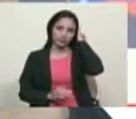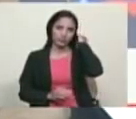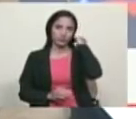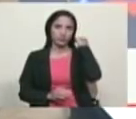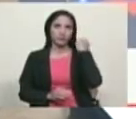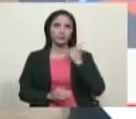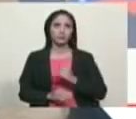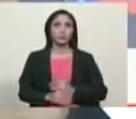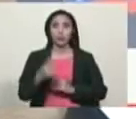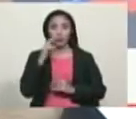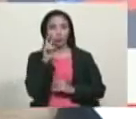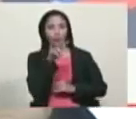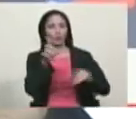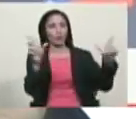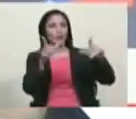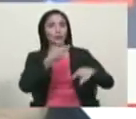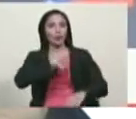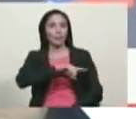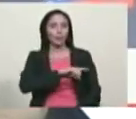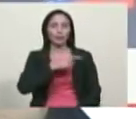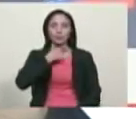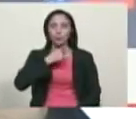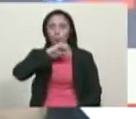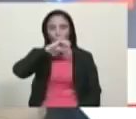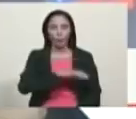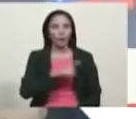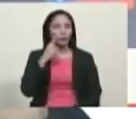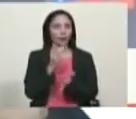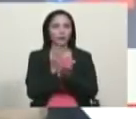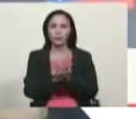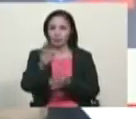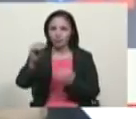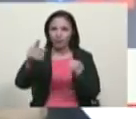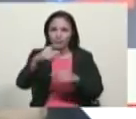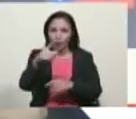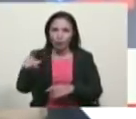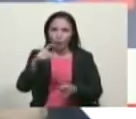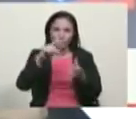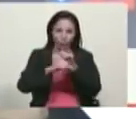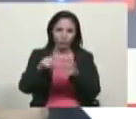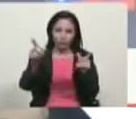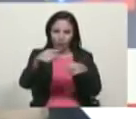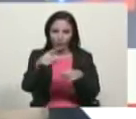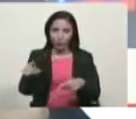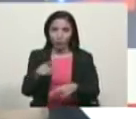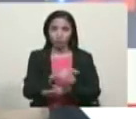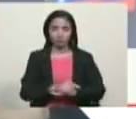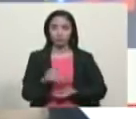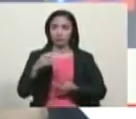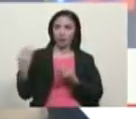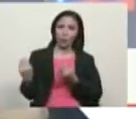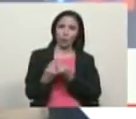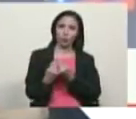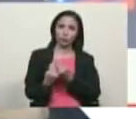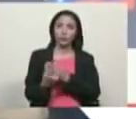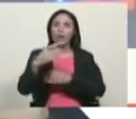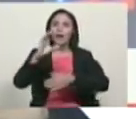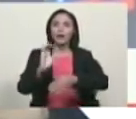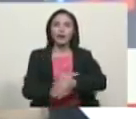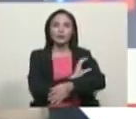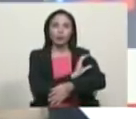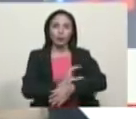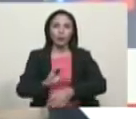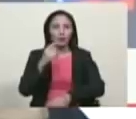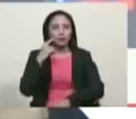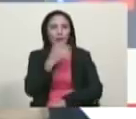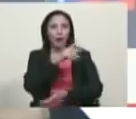Yo veo mucha televisión española, bastante, ¿verdad, Silvia? Silvia también la ve junto a mí. Silvia tiene una canción y